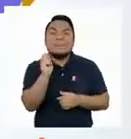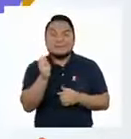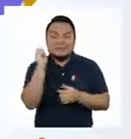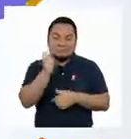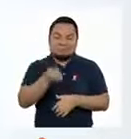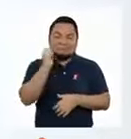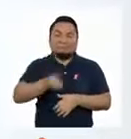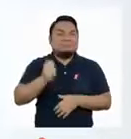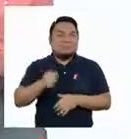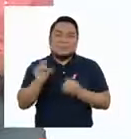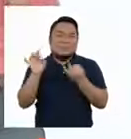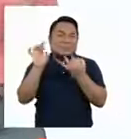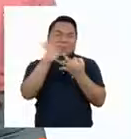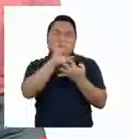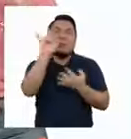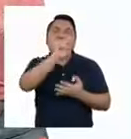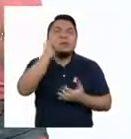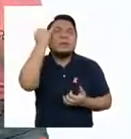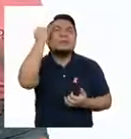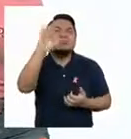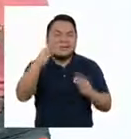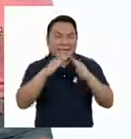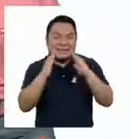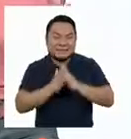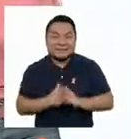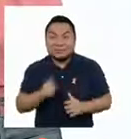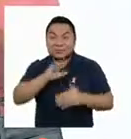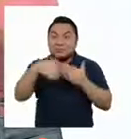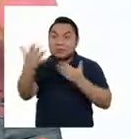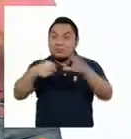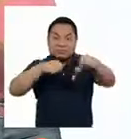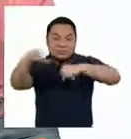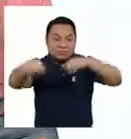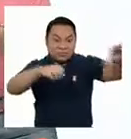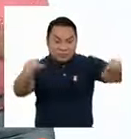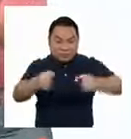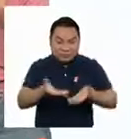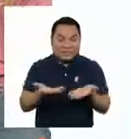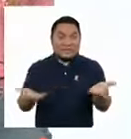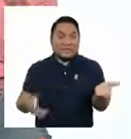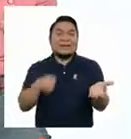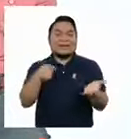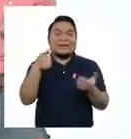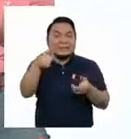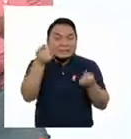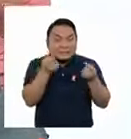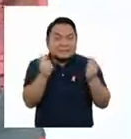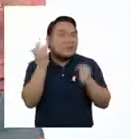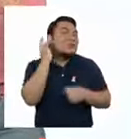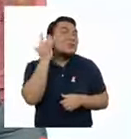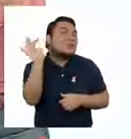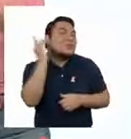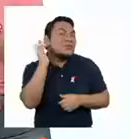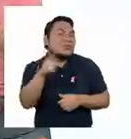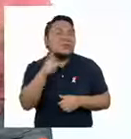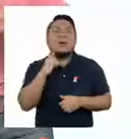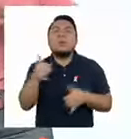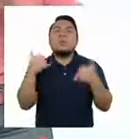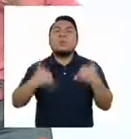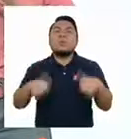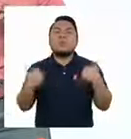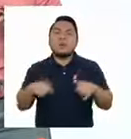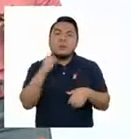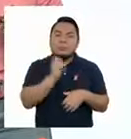hagan las veces de baquetas. Una vez que tengan sus objetos, intenten hacer sonidos. Jueguen a